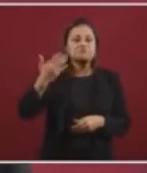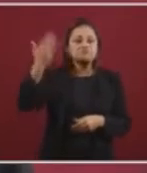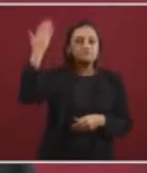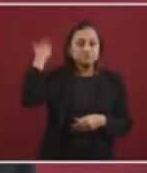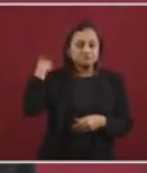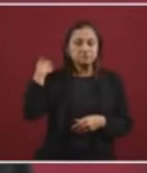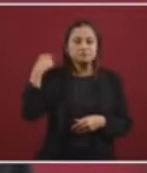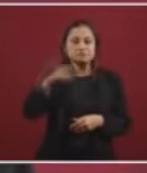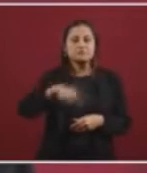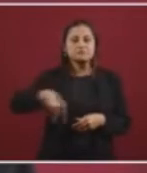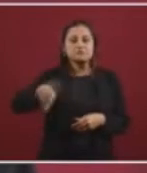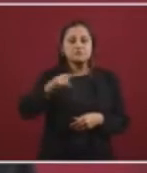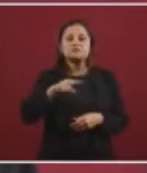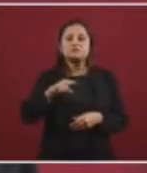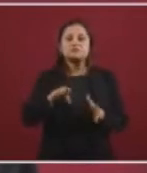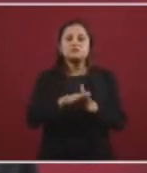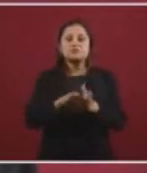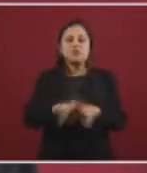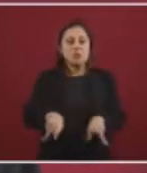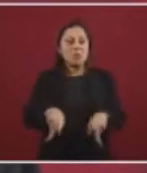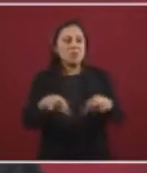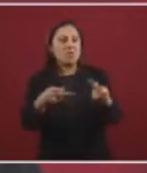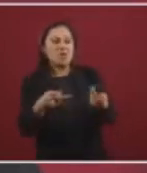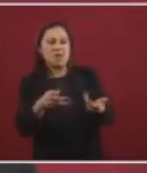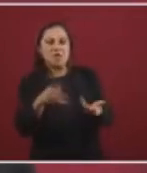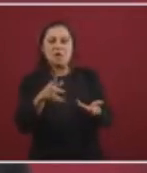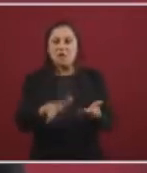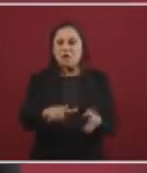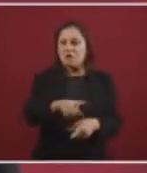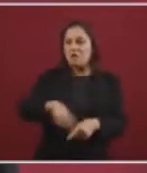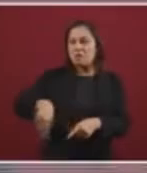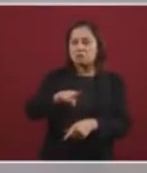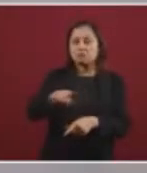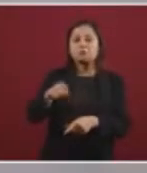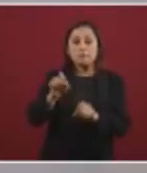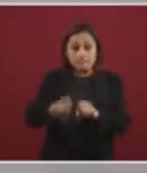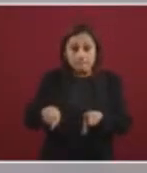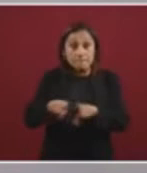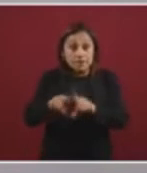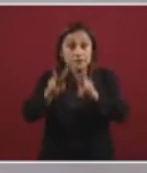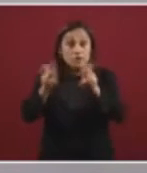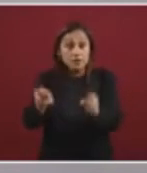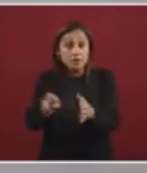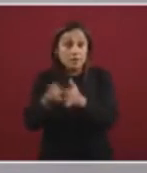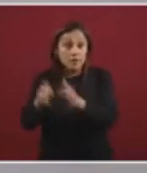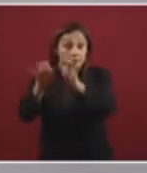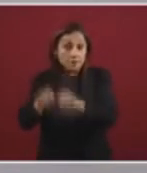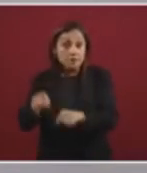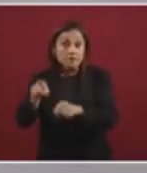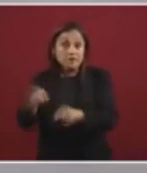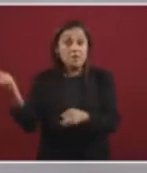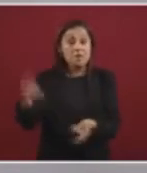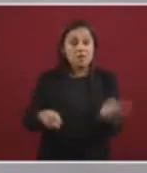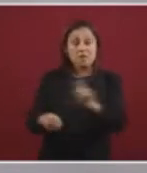incluido el periodismo, pues no están de acuerdo con lo que estamos haciendo.